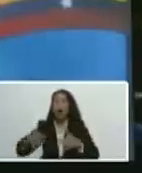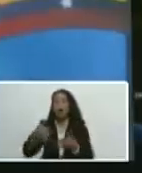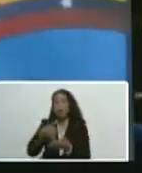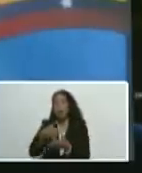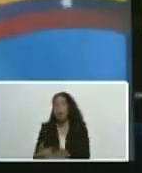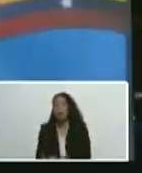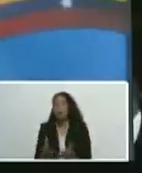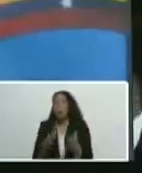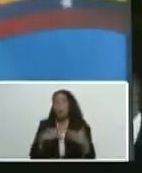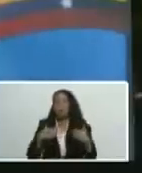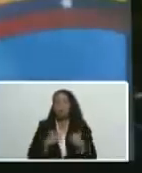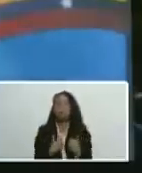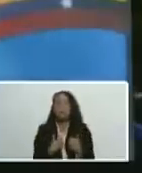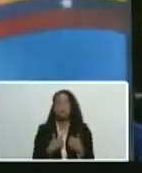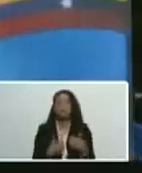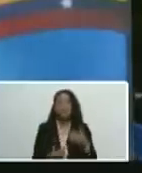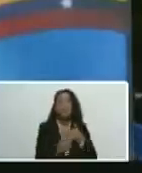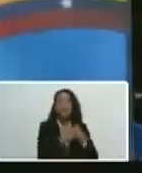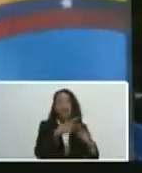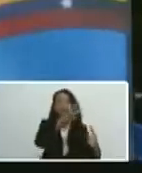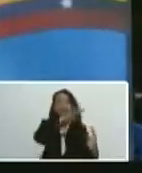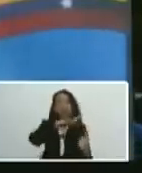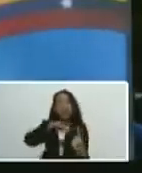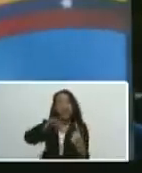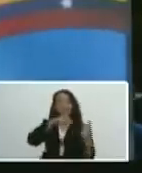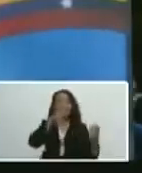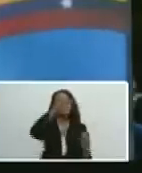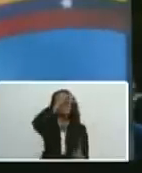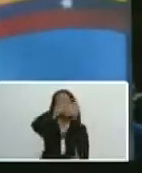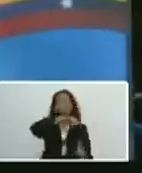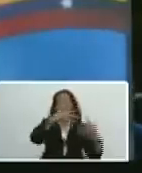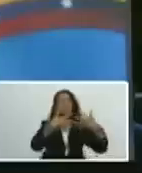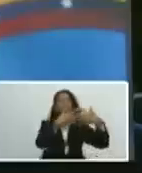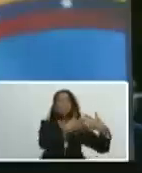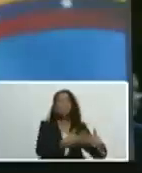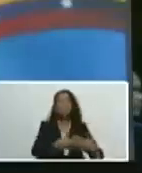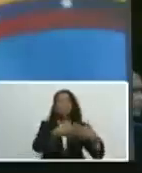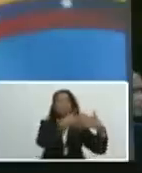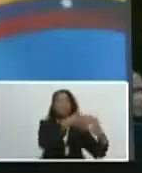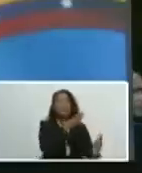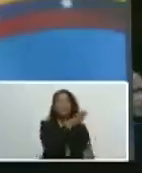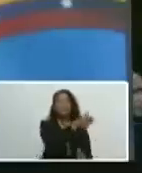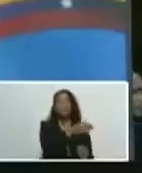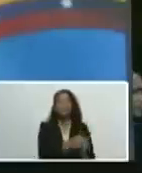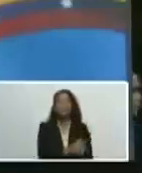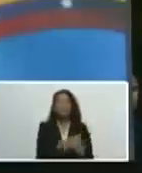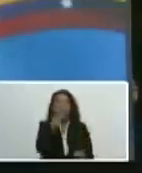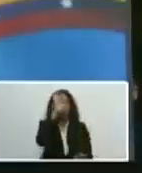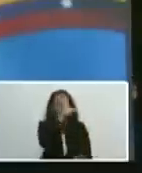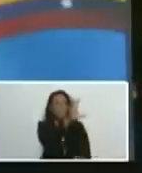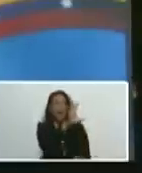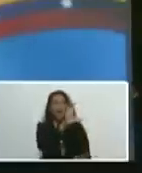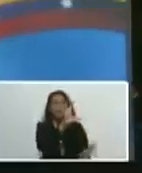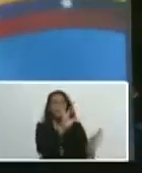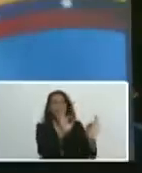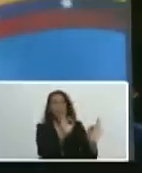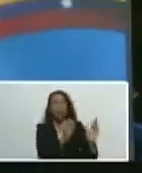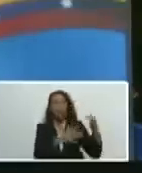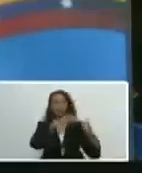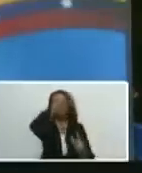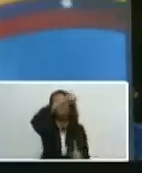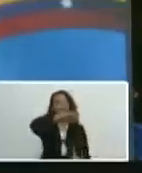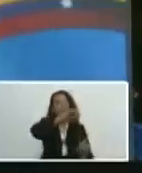desmotivarnos. Dirigida principalmente por el imperialismo yanqui, sus países satélites y los